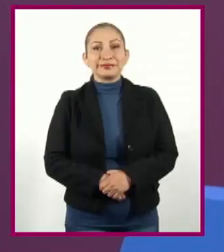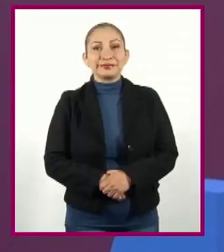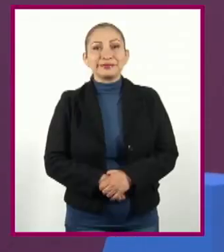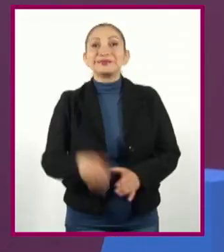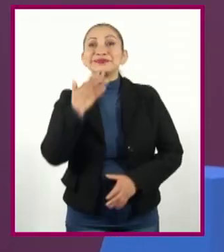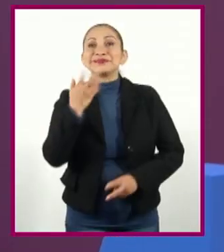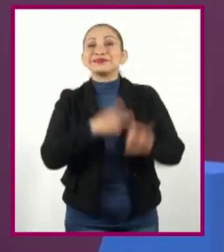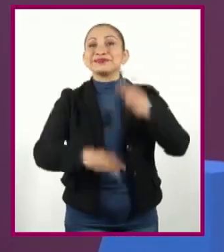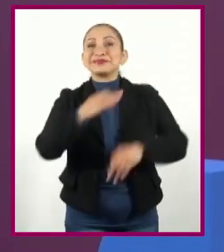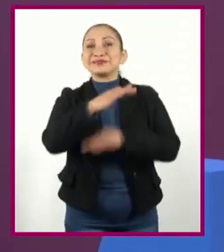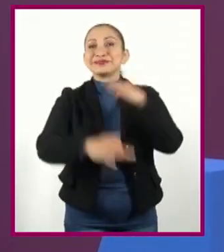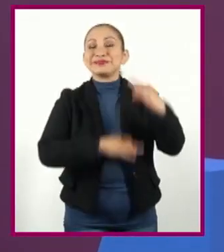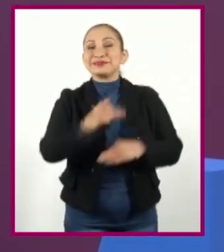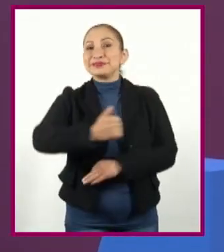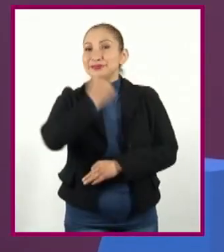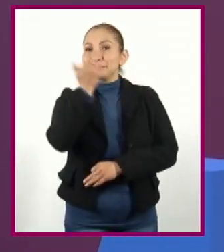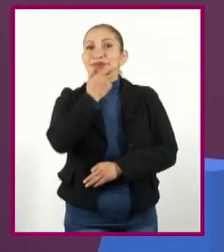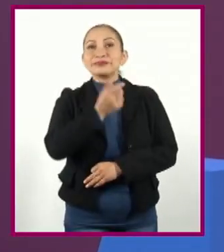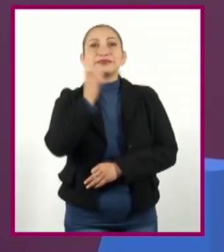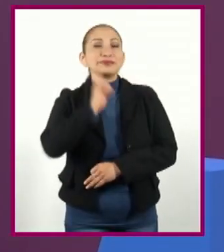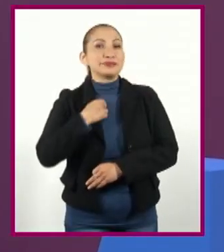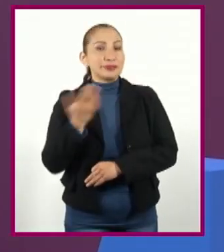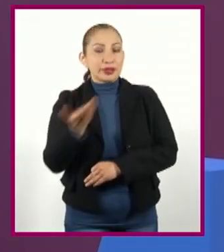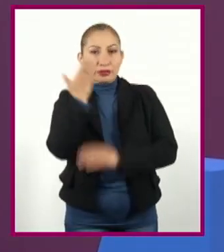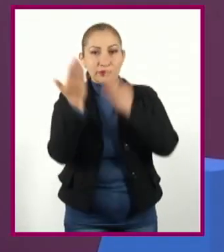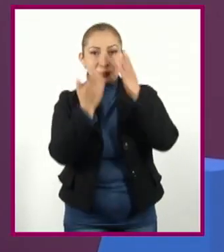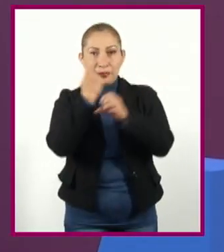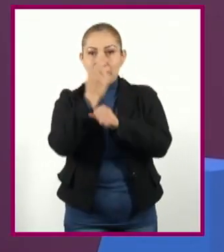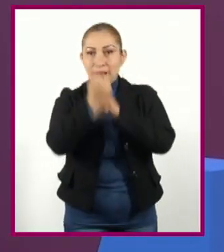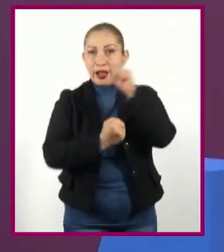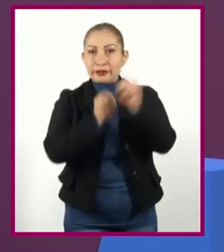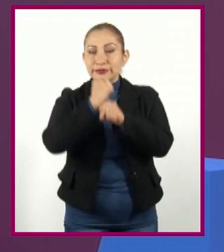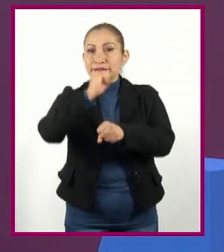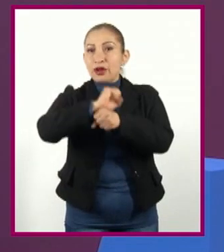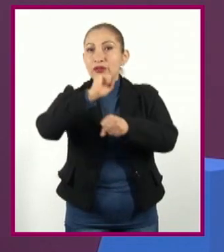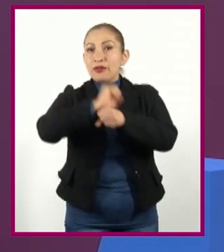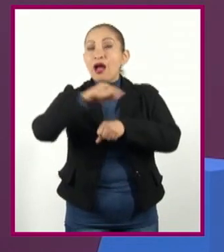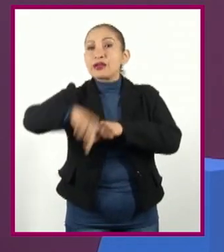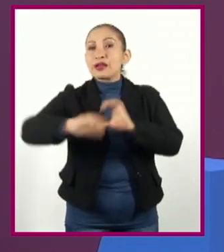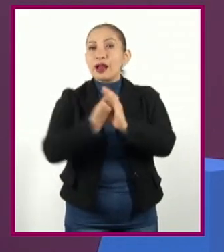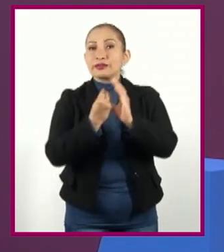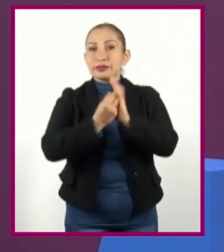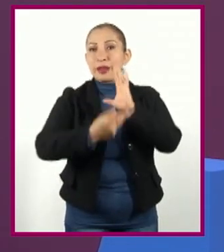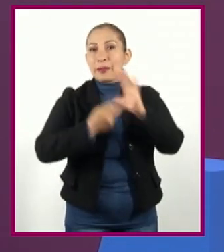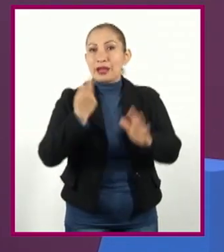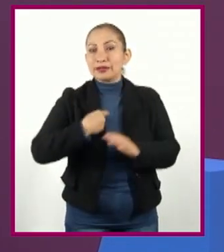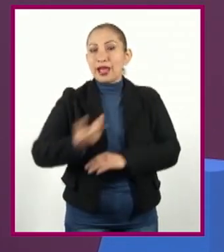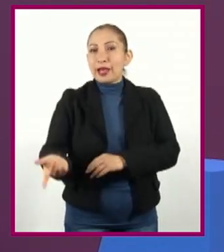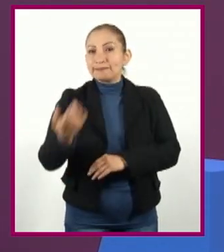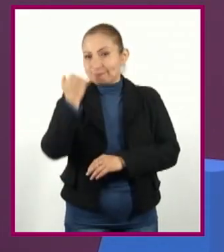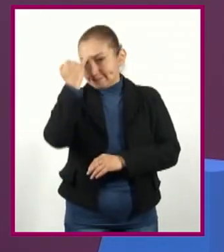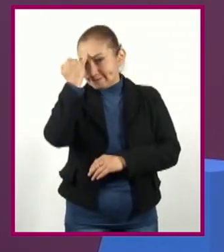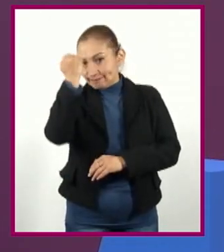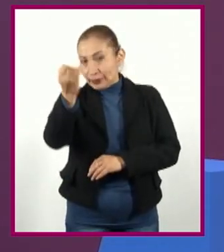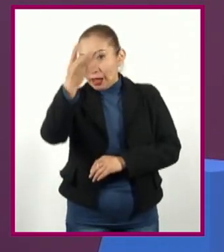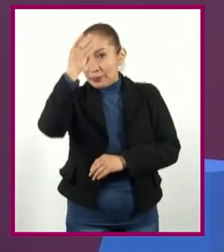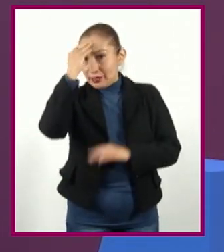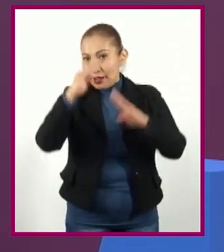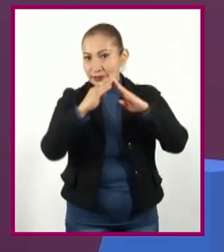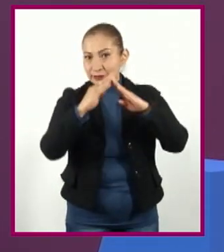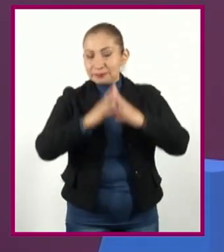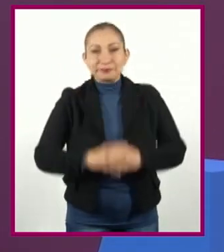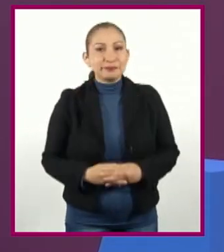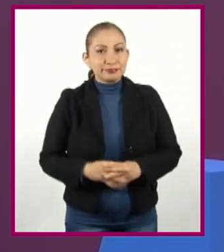Bienvenidas y bienvenidos alumnas y alumnos que cursan el primer grado de secundaria a una sesión más de la estrategia Aprende en